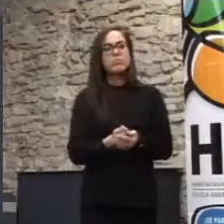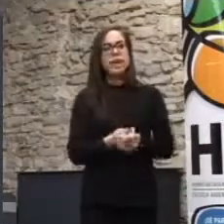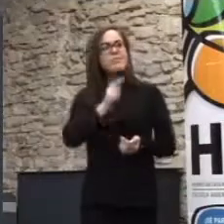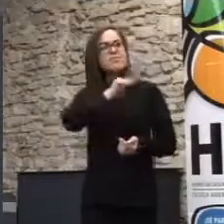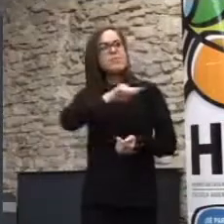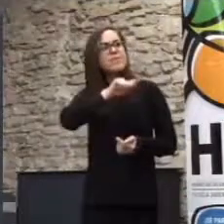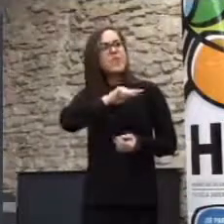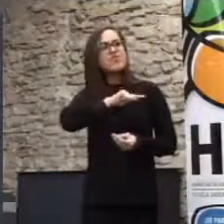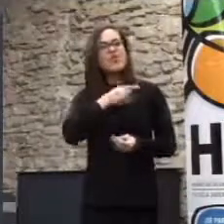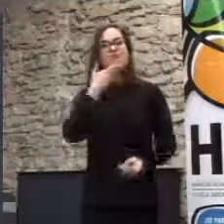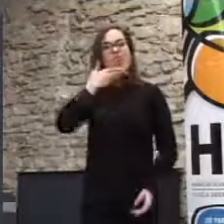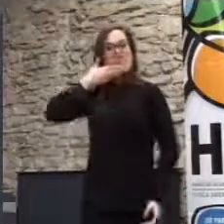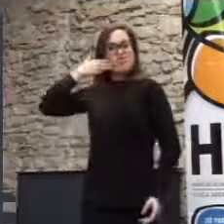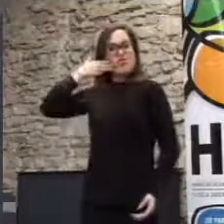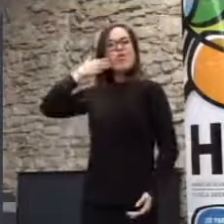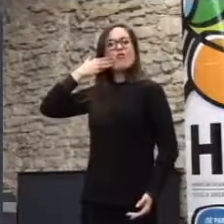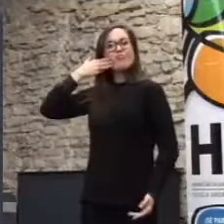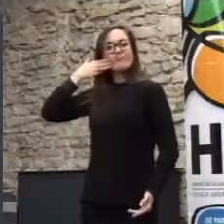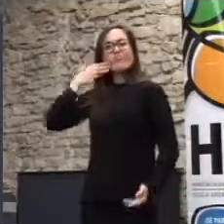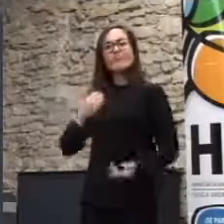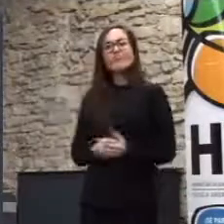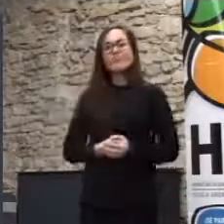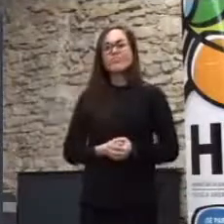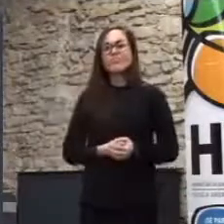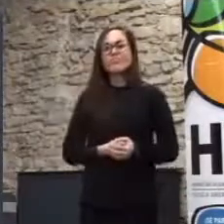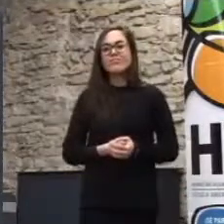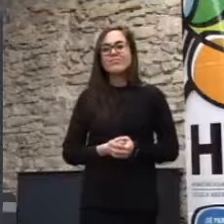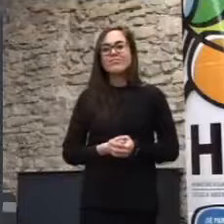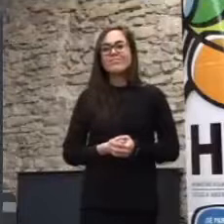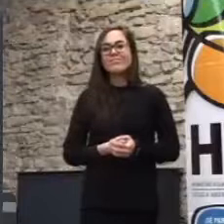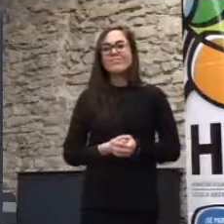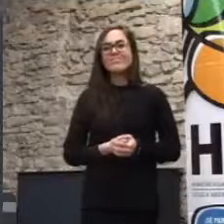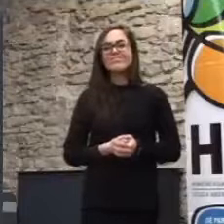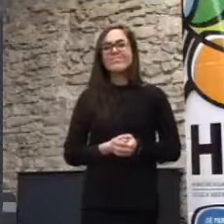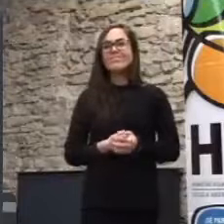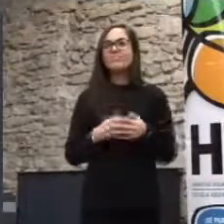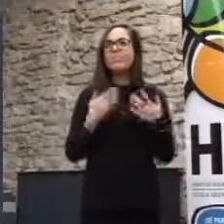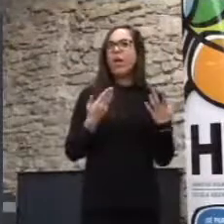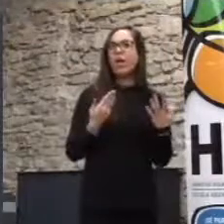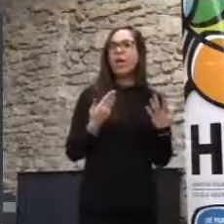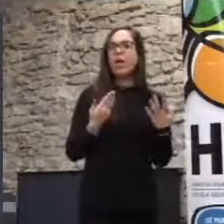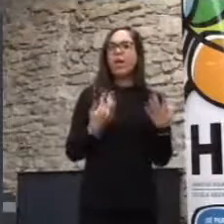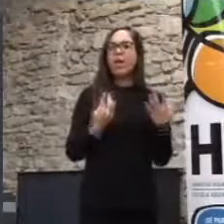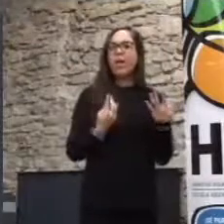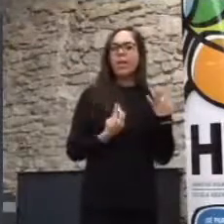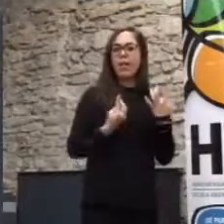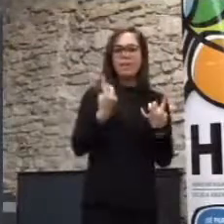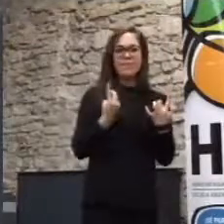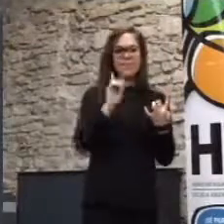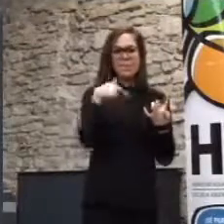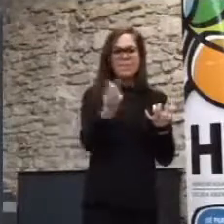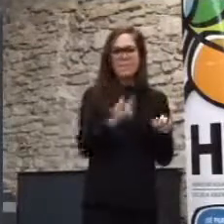de orgullo tan exacerbado que a veces la impresión es que falta